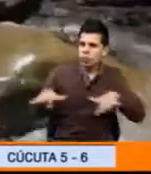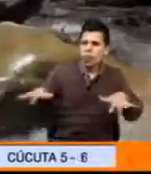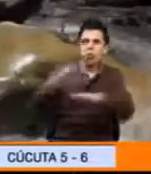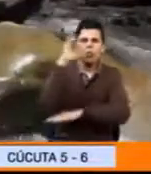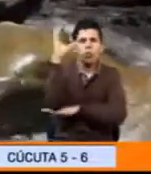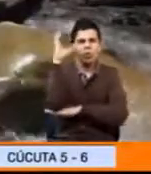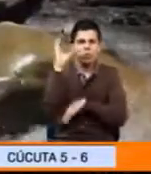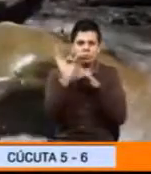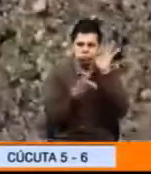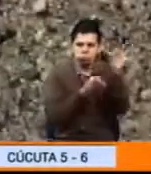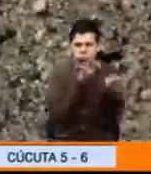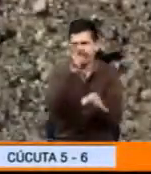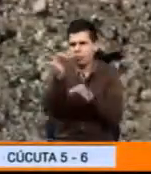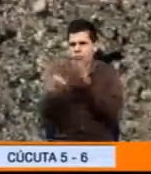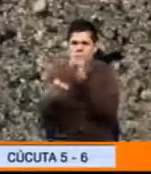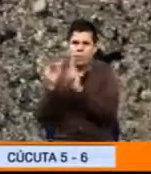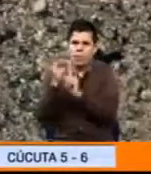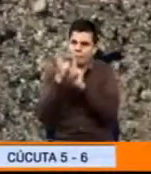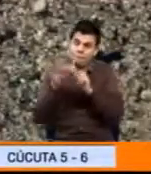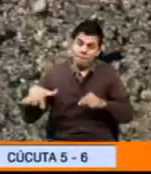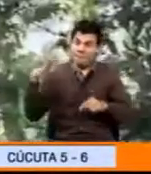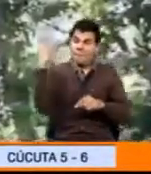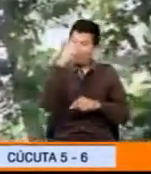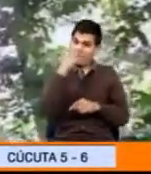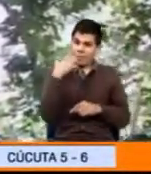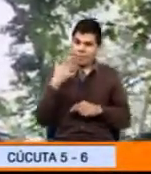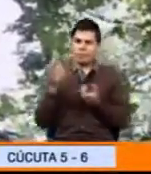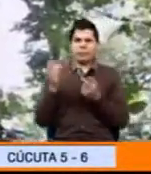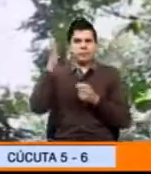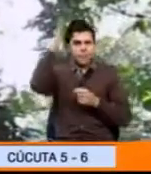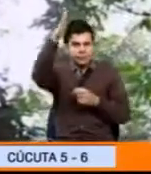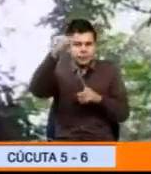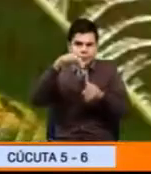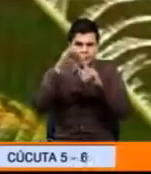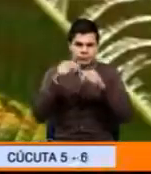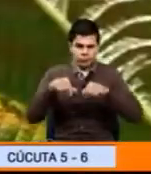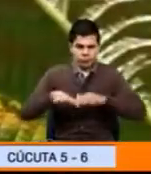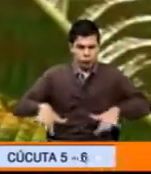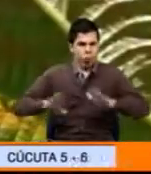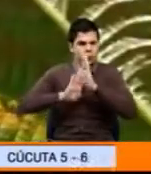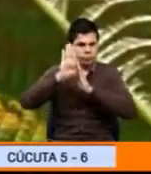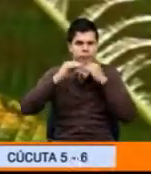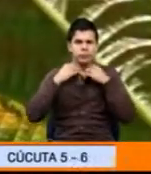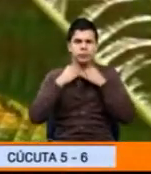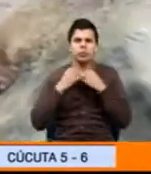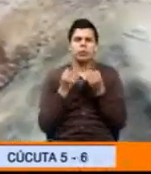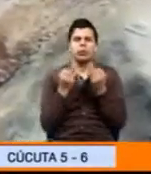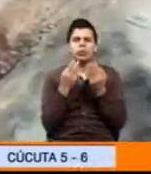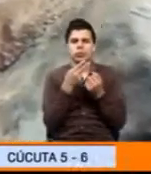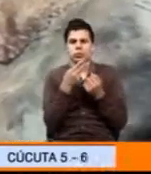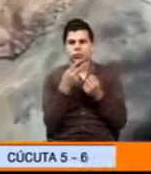para proteger un patrimonio que nos enorgullece y nos garantiza un mañana como país viable. De los 209 millones